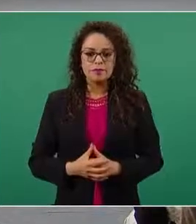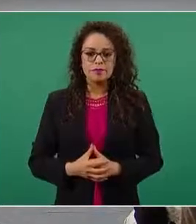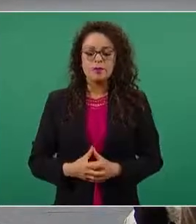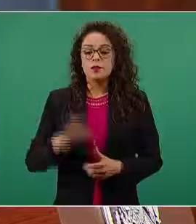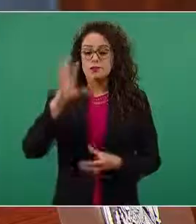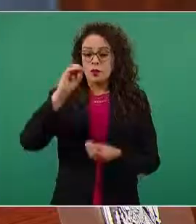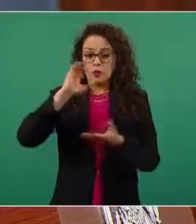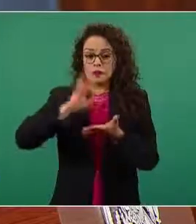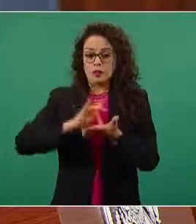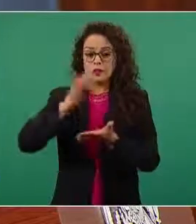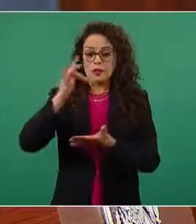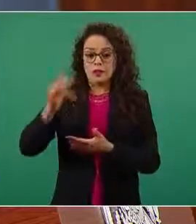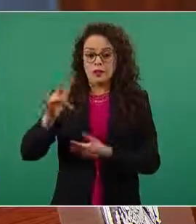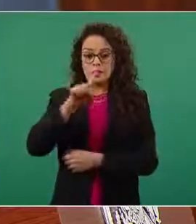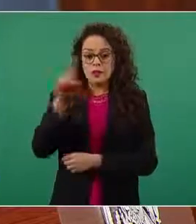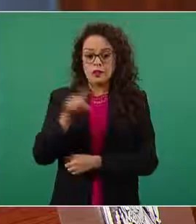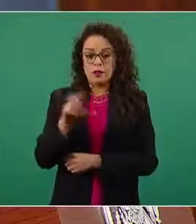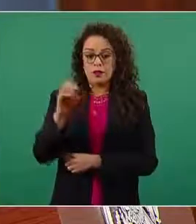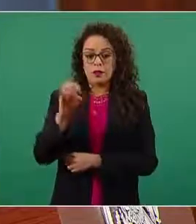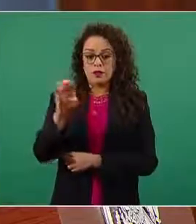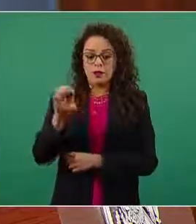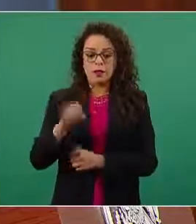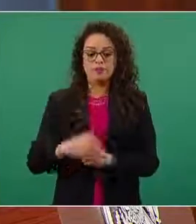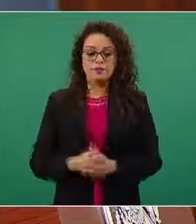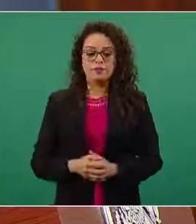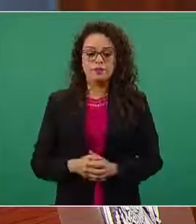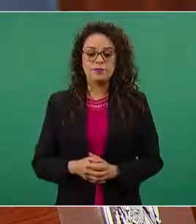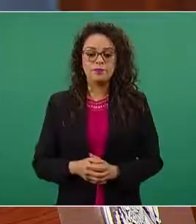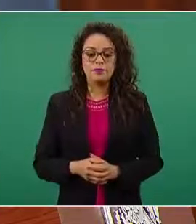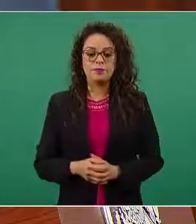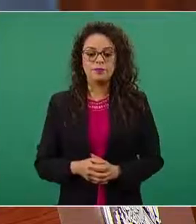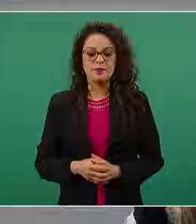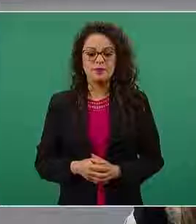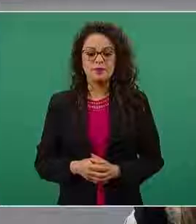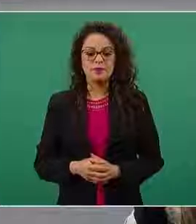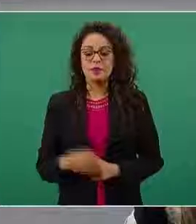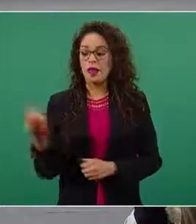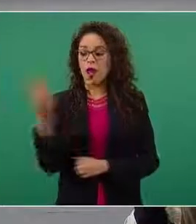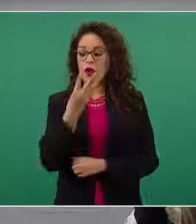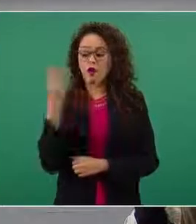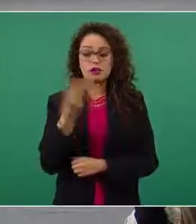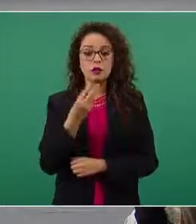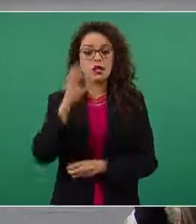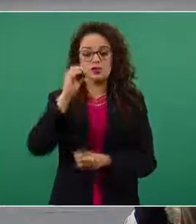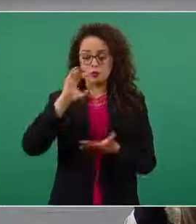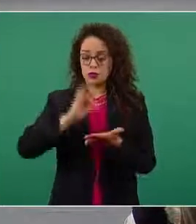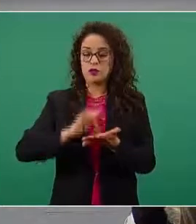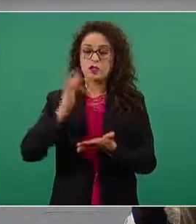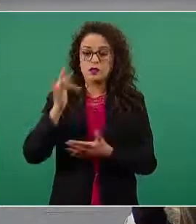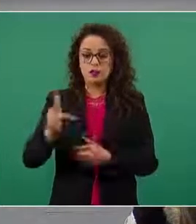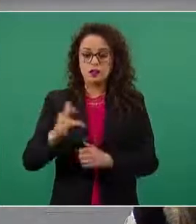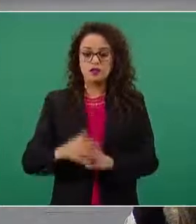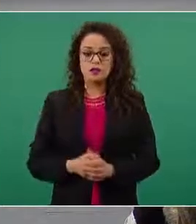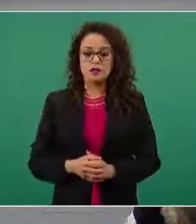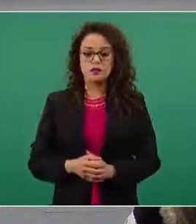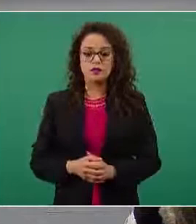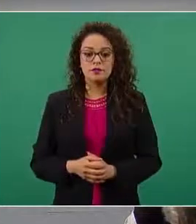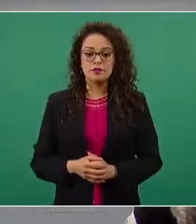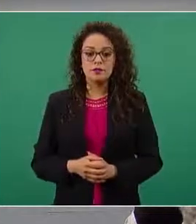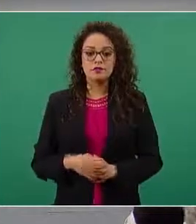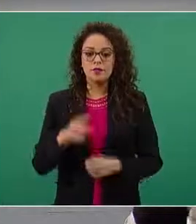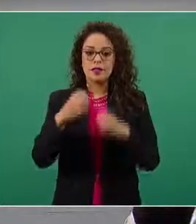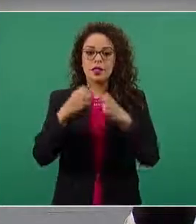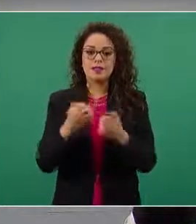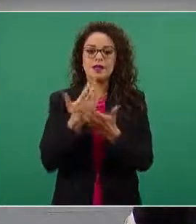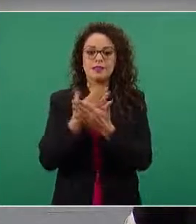Muchas gracias, Zoé. Muchas gracias a los tres por estar recibiendo las